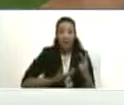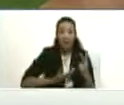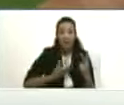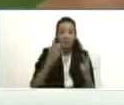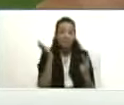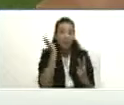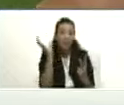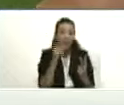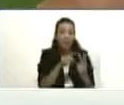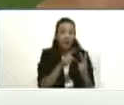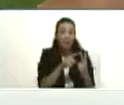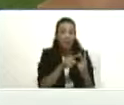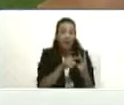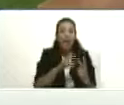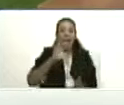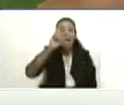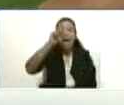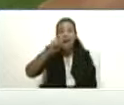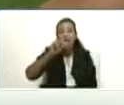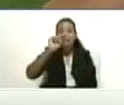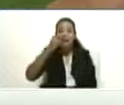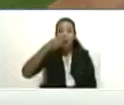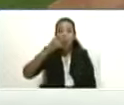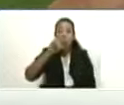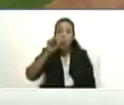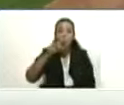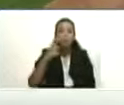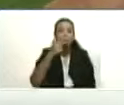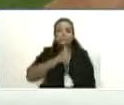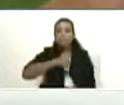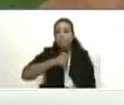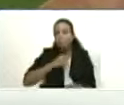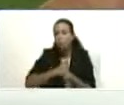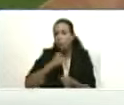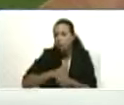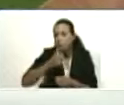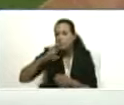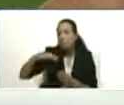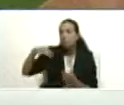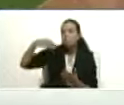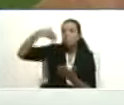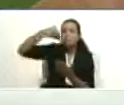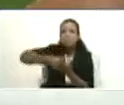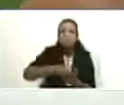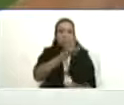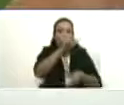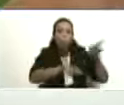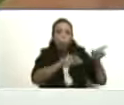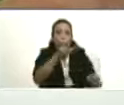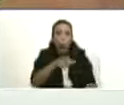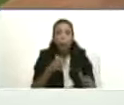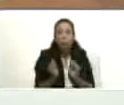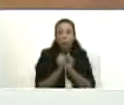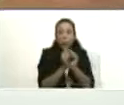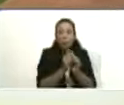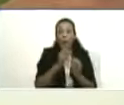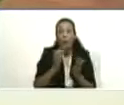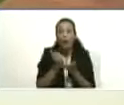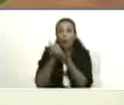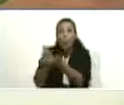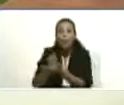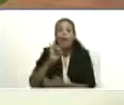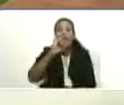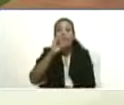Caracas, y Nahum Fernández, que no aguanta más. Allá están con las beneficiarias,